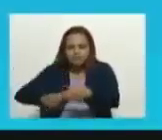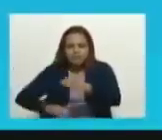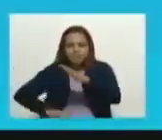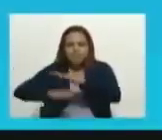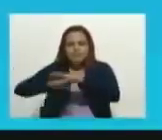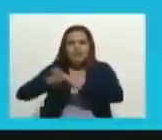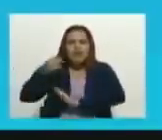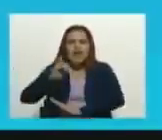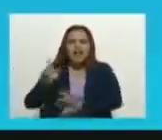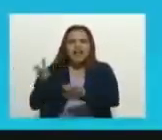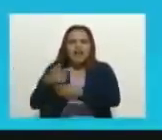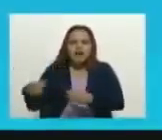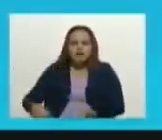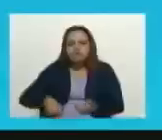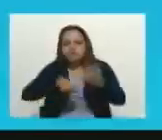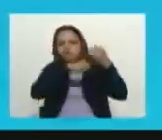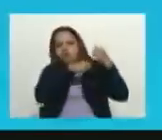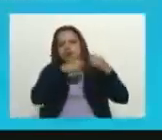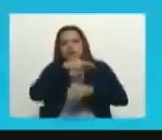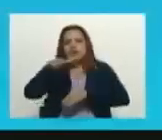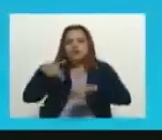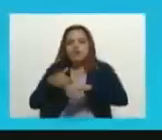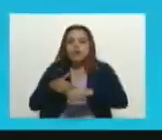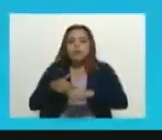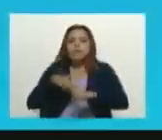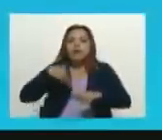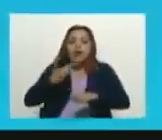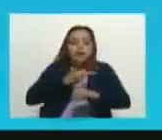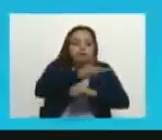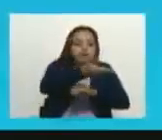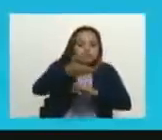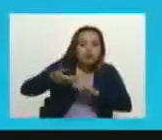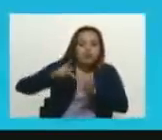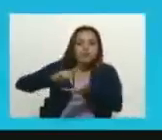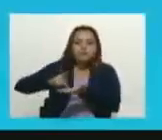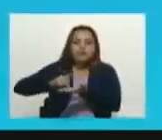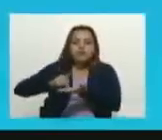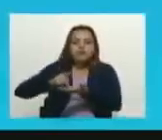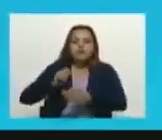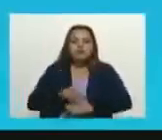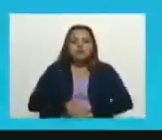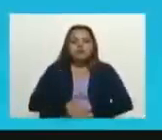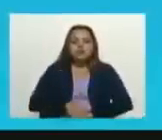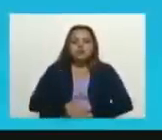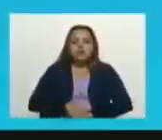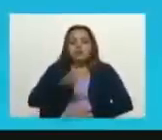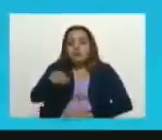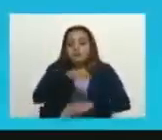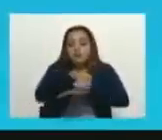llenado en nuestro municipio y así poder abastecer el municipio Sucre del estado de Aragua.